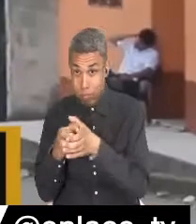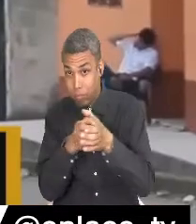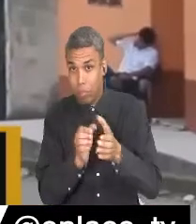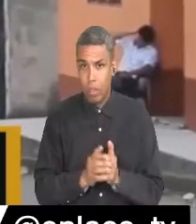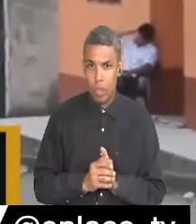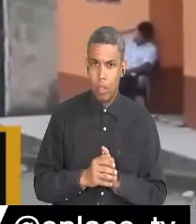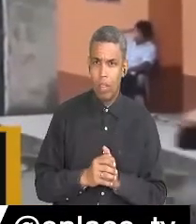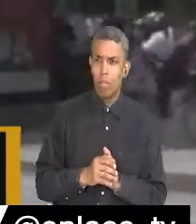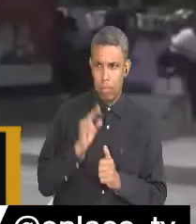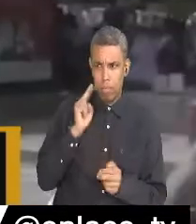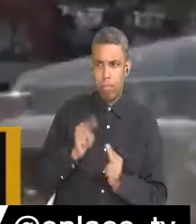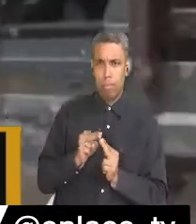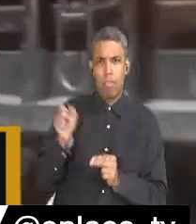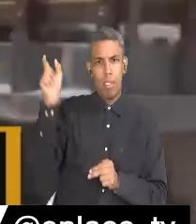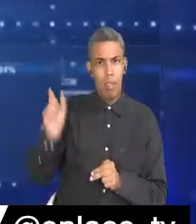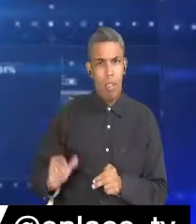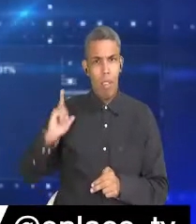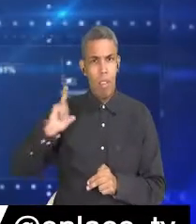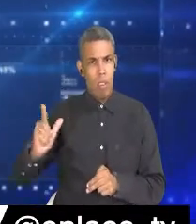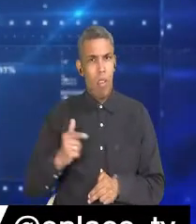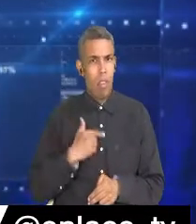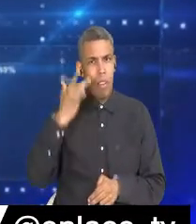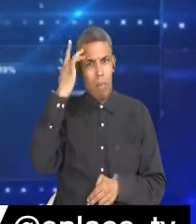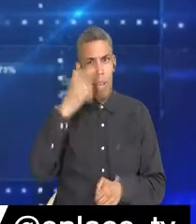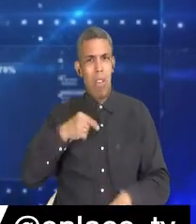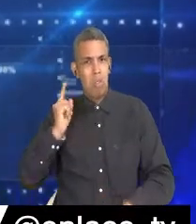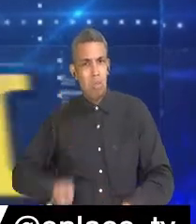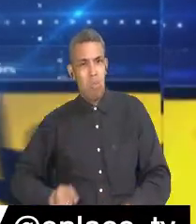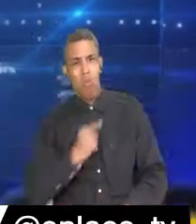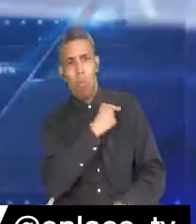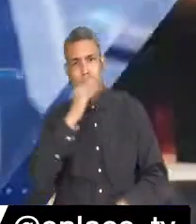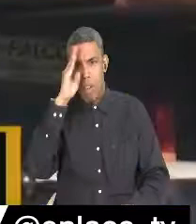un líder social del sur de Bolívar.